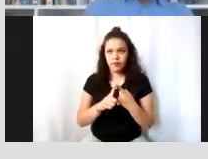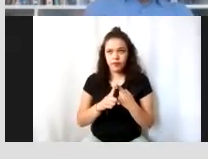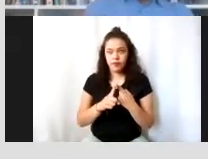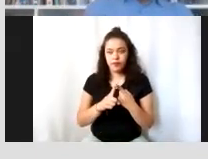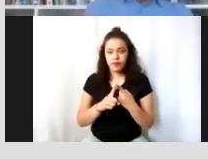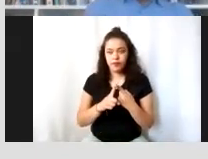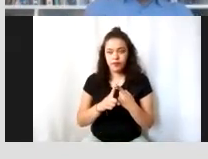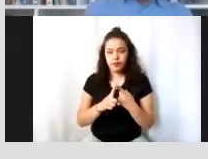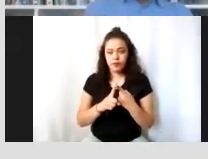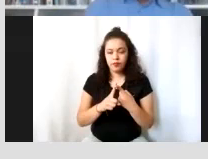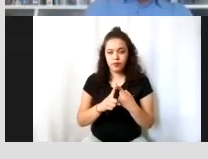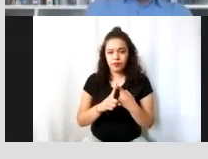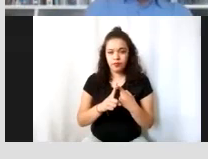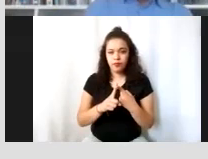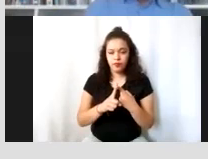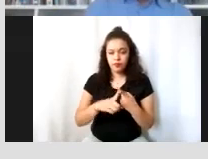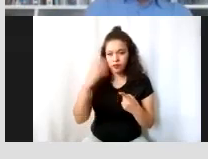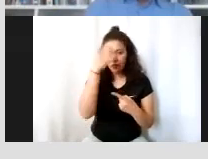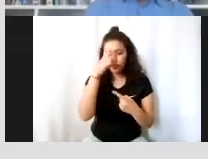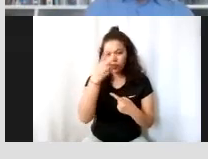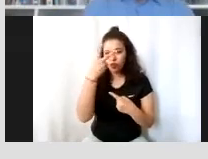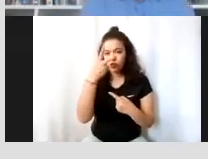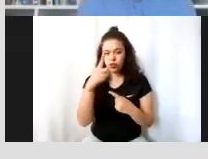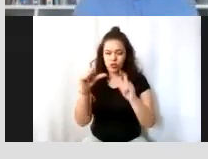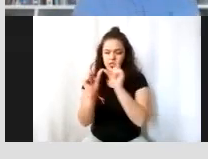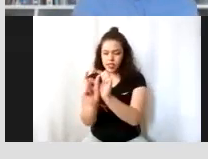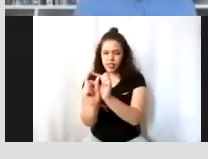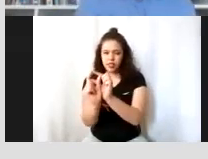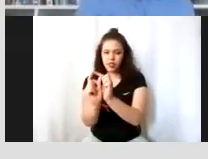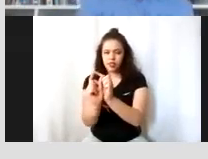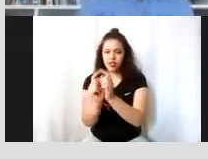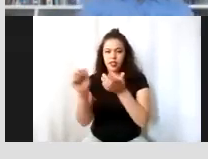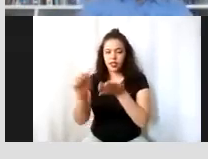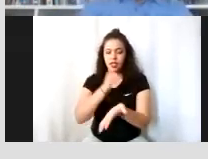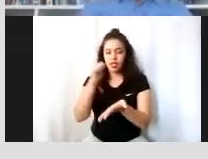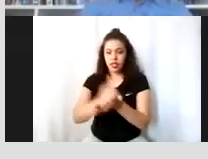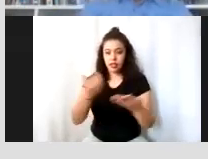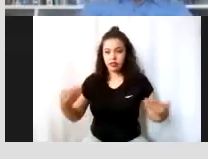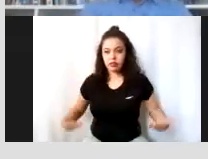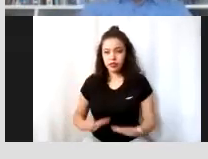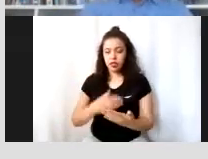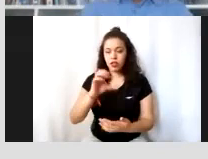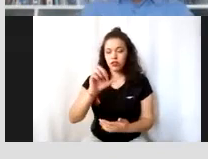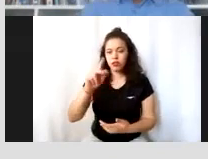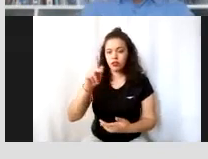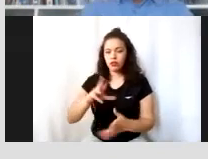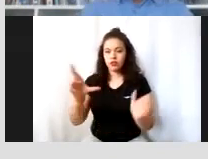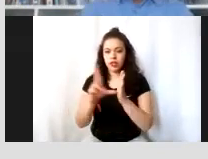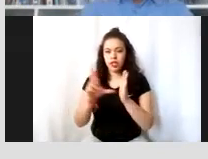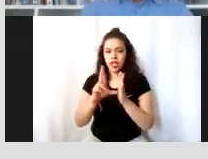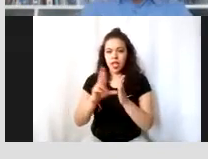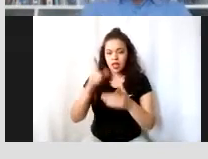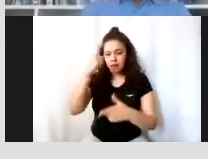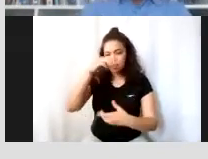fotos, dos infantiles, acta de nacimiento, CURP, tarjeta de lector,